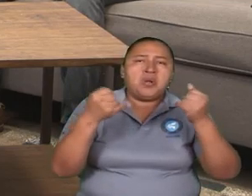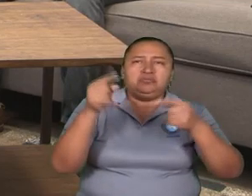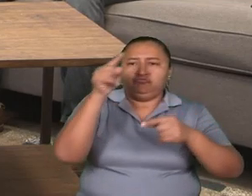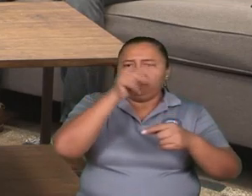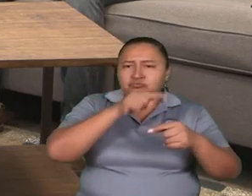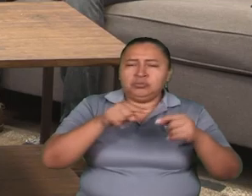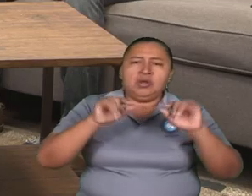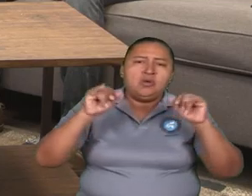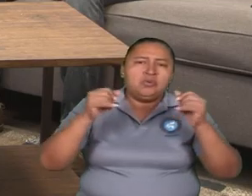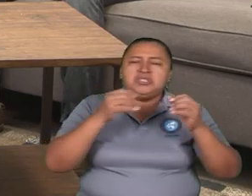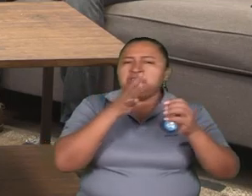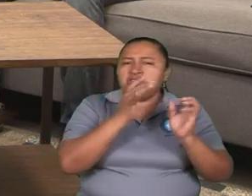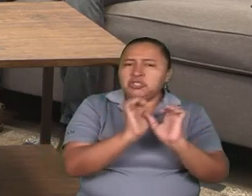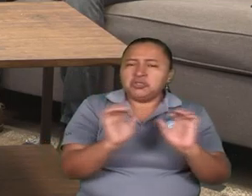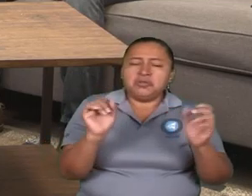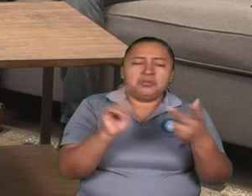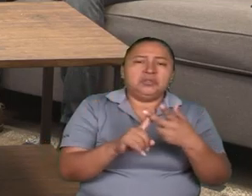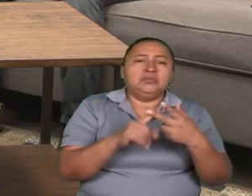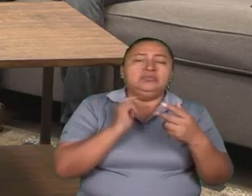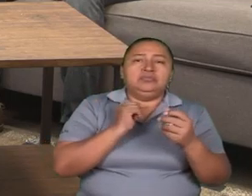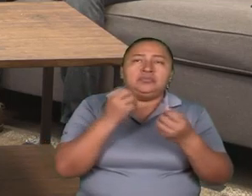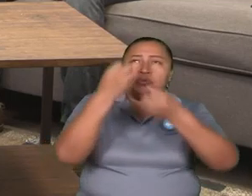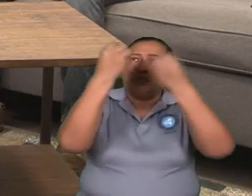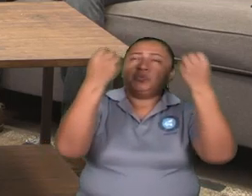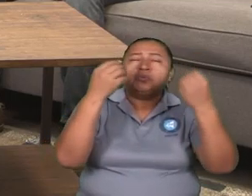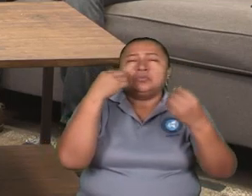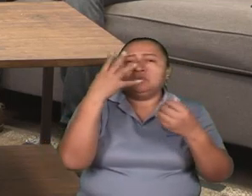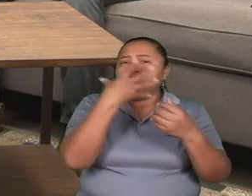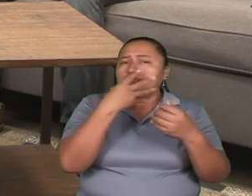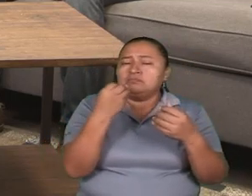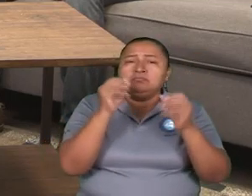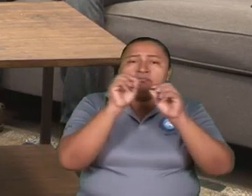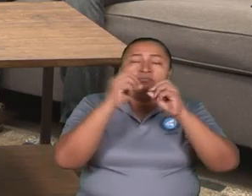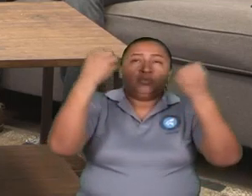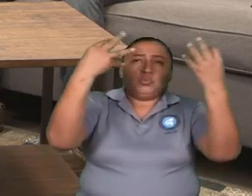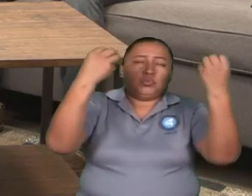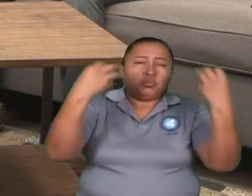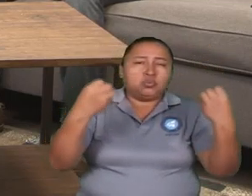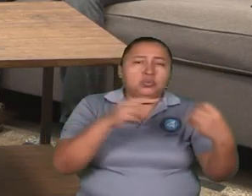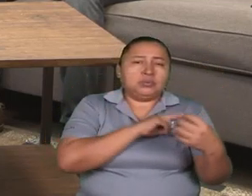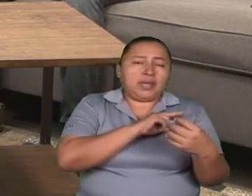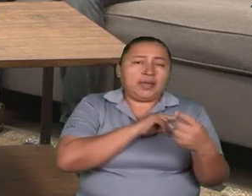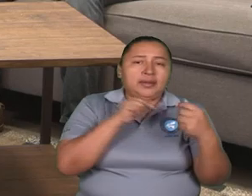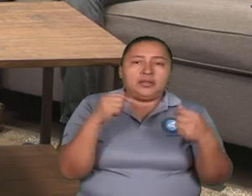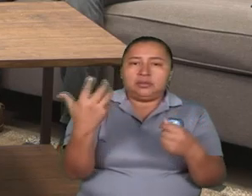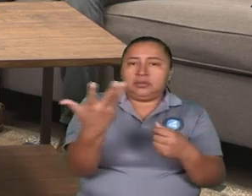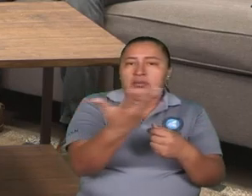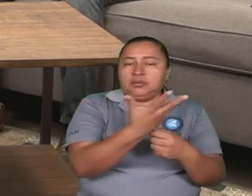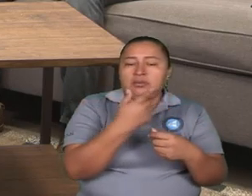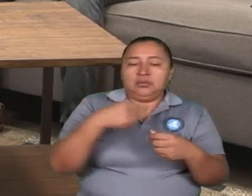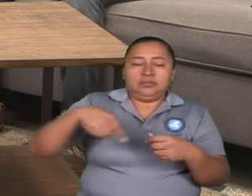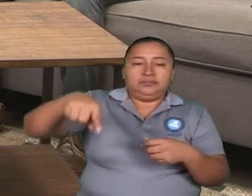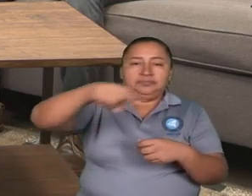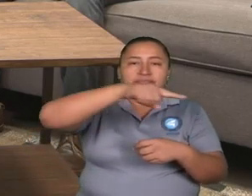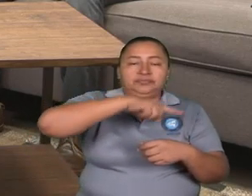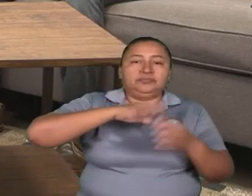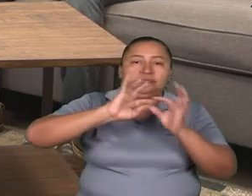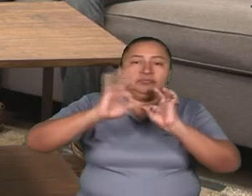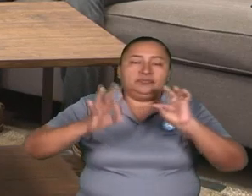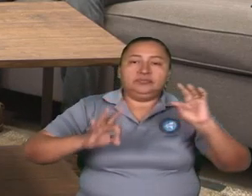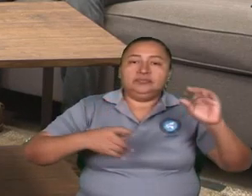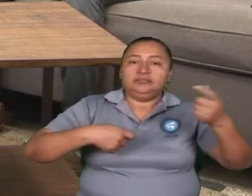general? Conteo general, ¿verdad? Conteo, es un conteo general donde las familias nicaragüenses pudieron ir,